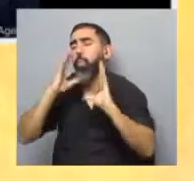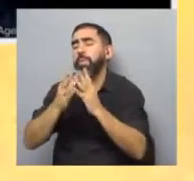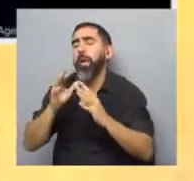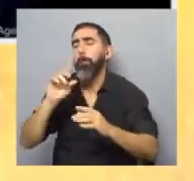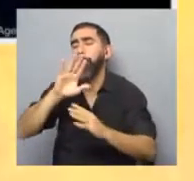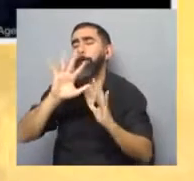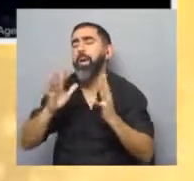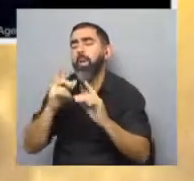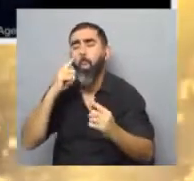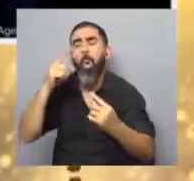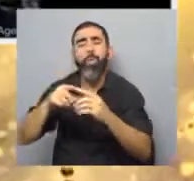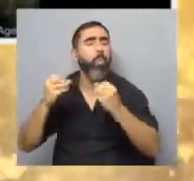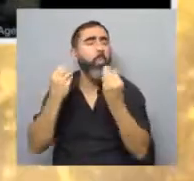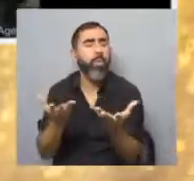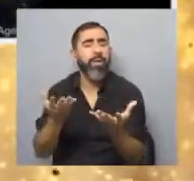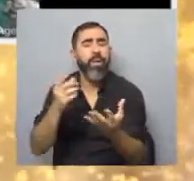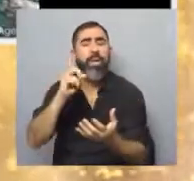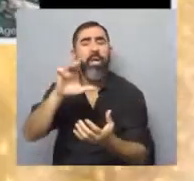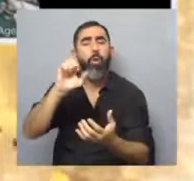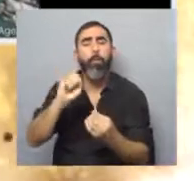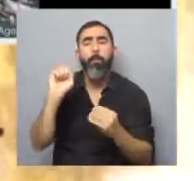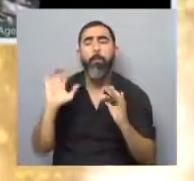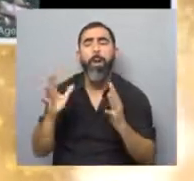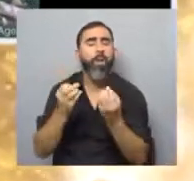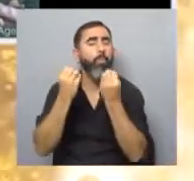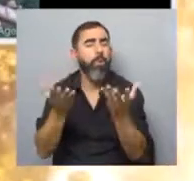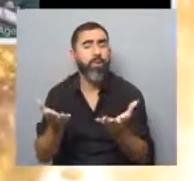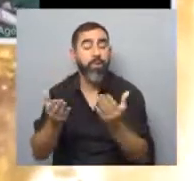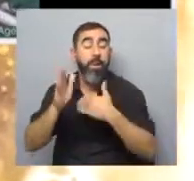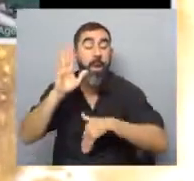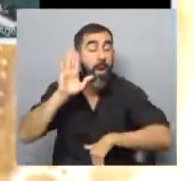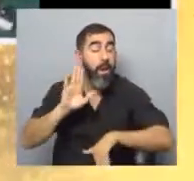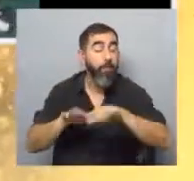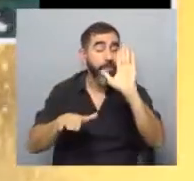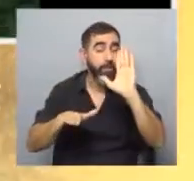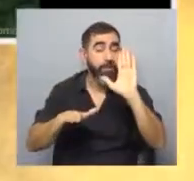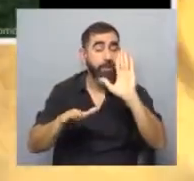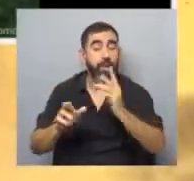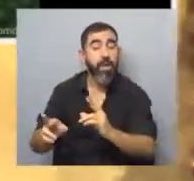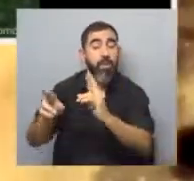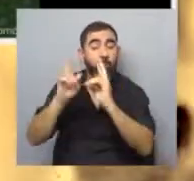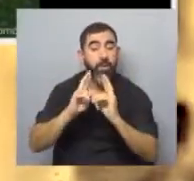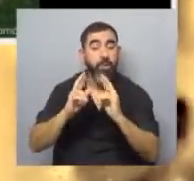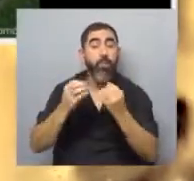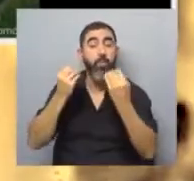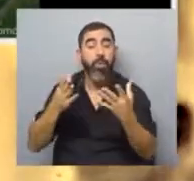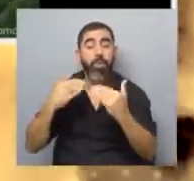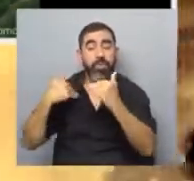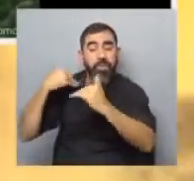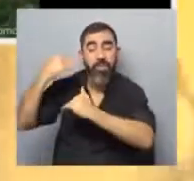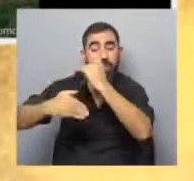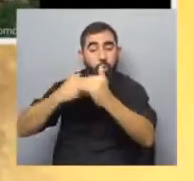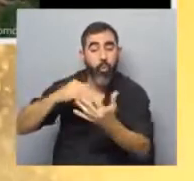esta comunidad? ¿Por qué quisieron tener un geoparque? En general, la mayoría de las respuestas es en búsqueda de desarrollo